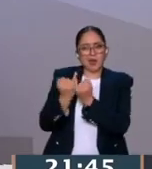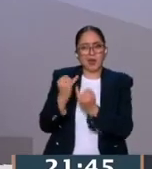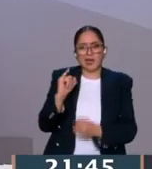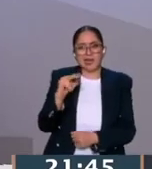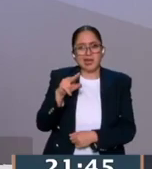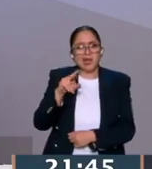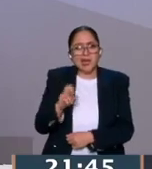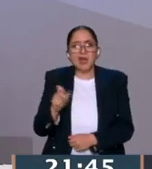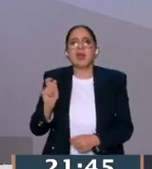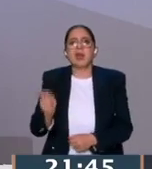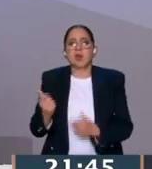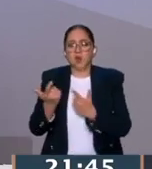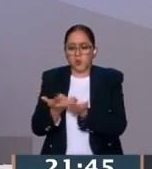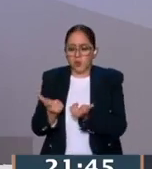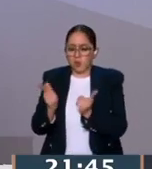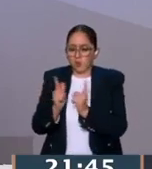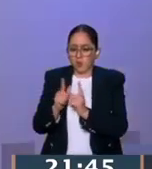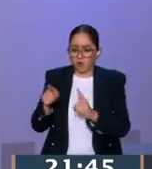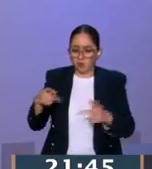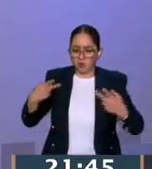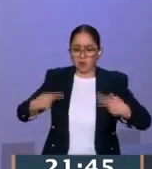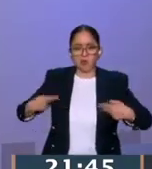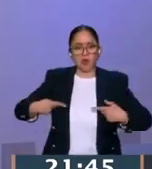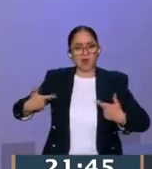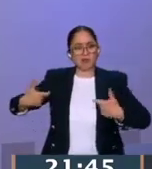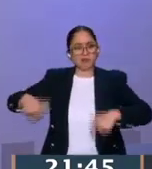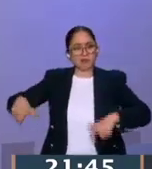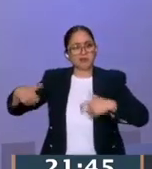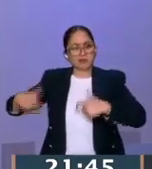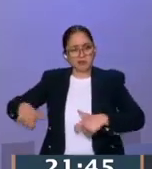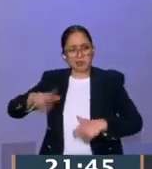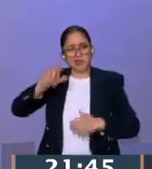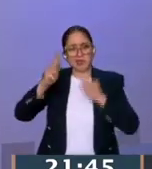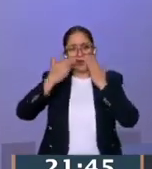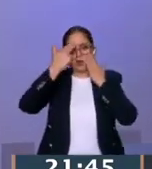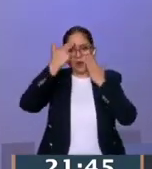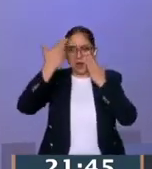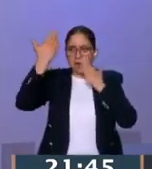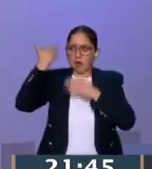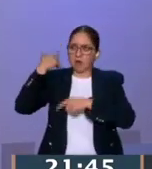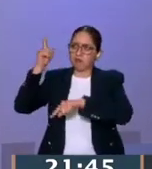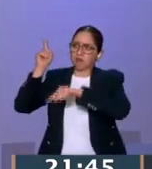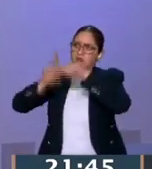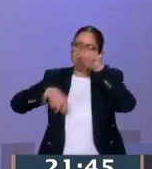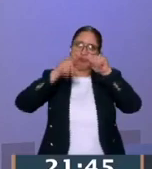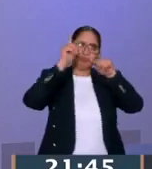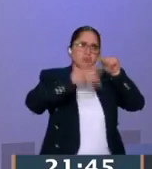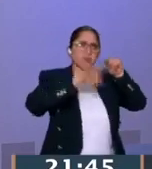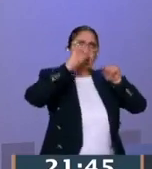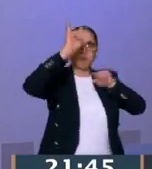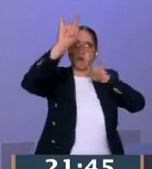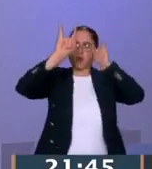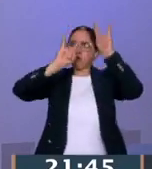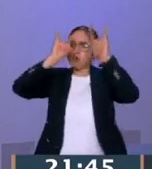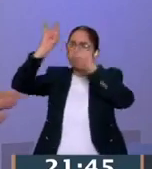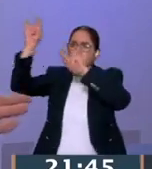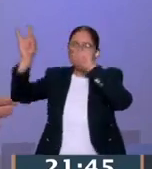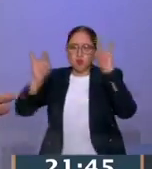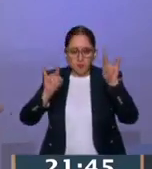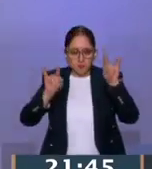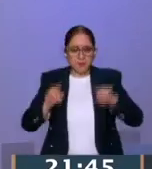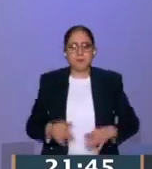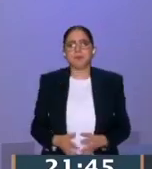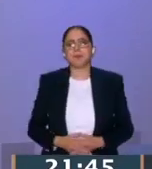grupo de élite. Así es, que fueron y quitaron los afiches, quitaron las pancartas que ya habían puesto.